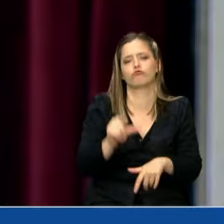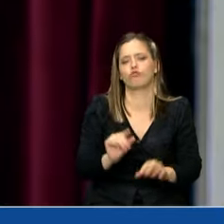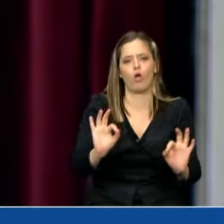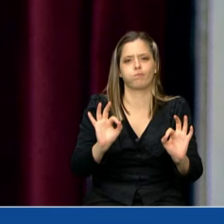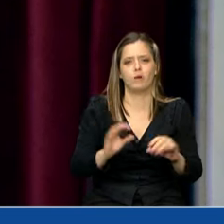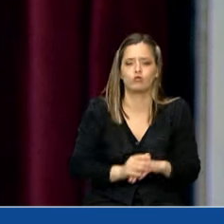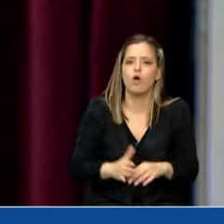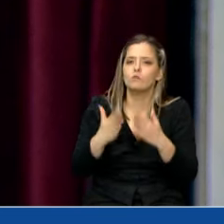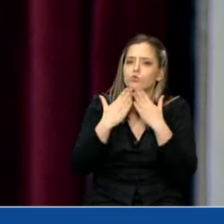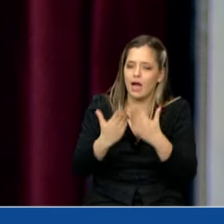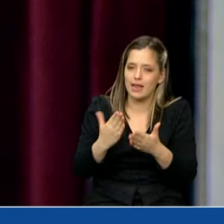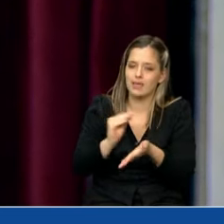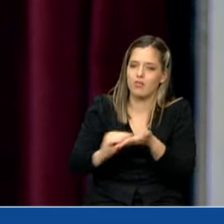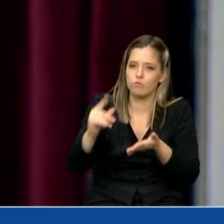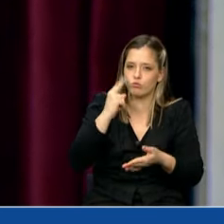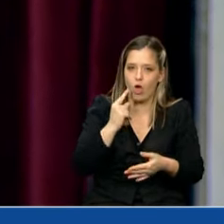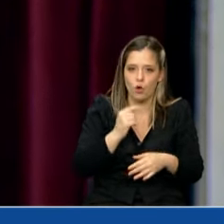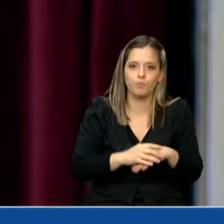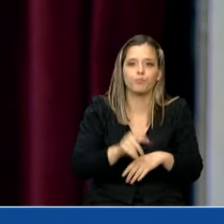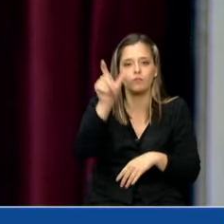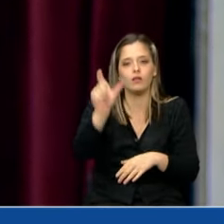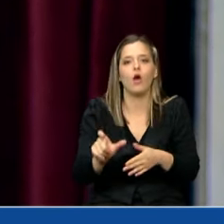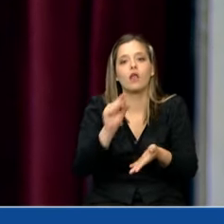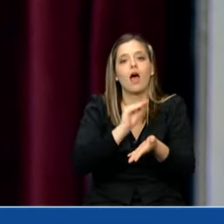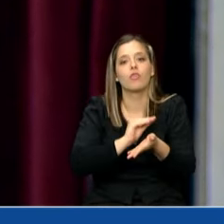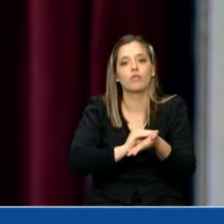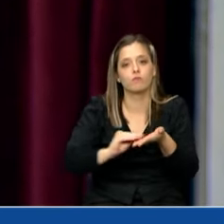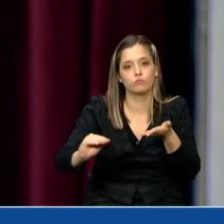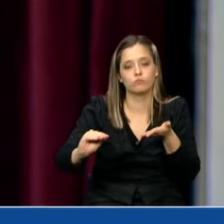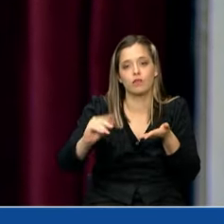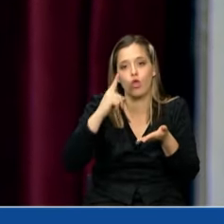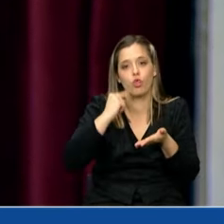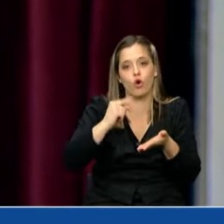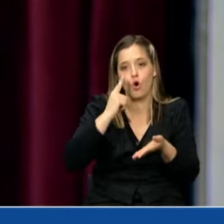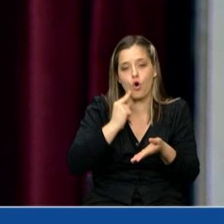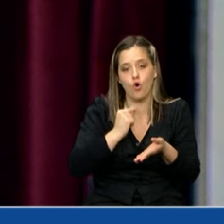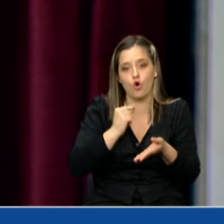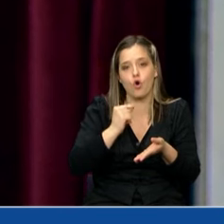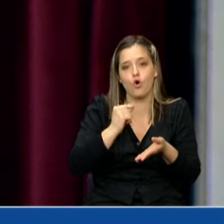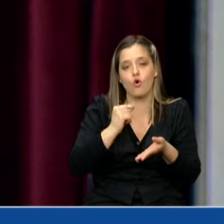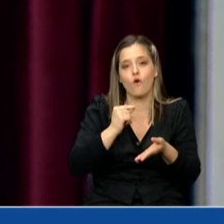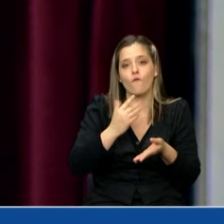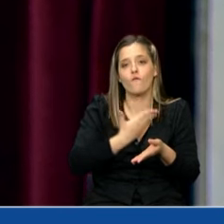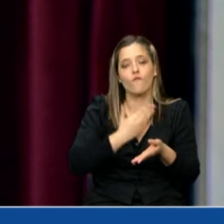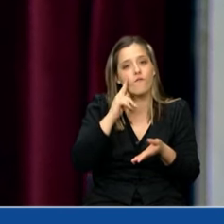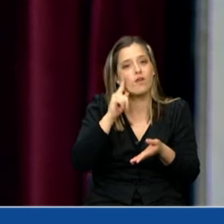gracias señor diputado tiene la palabra ahora el diputado Rolando